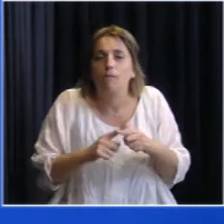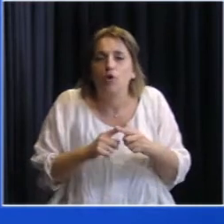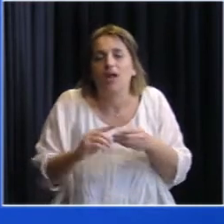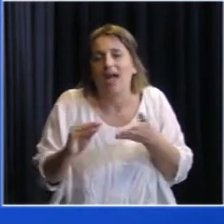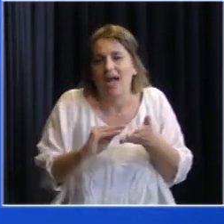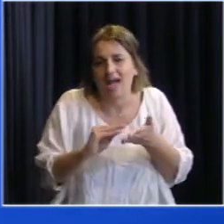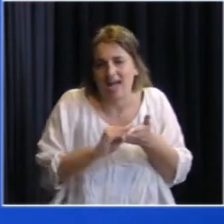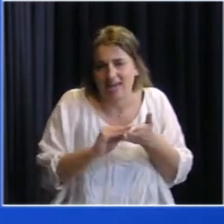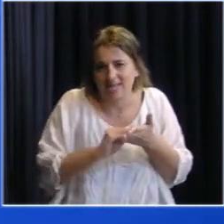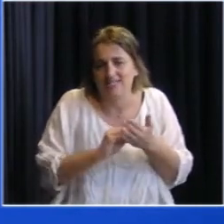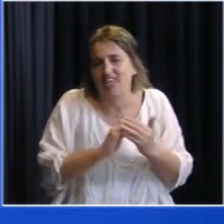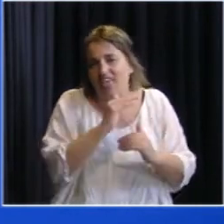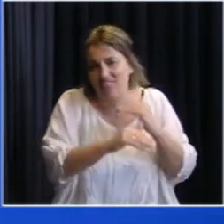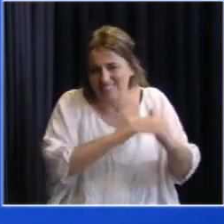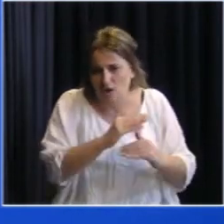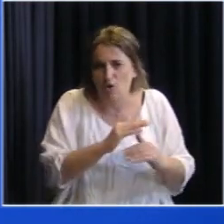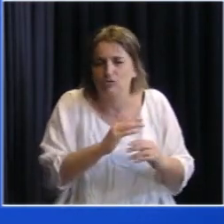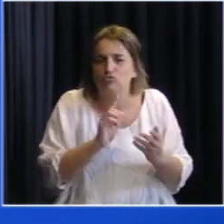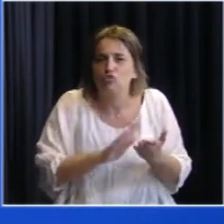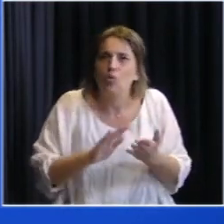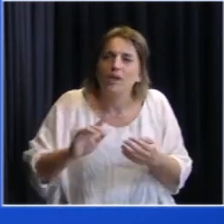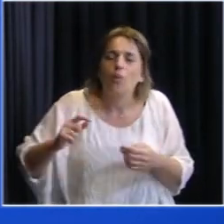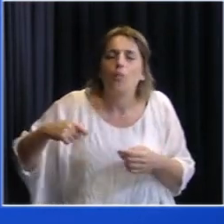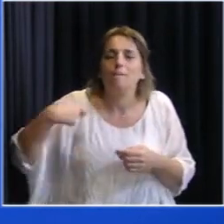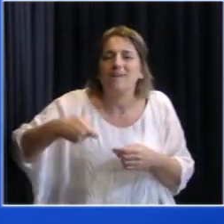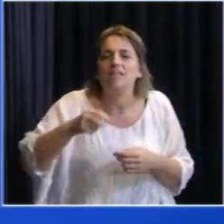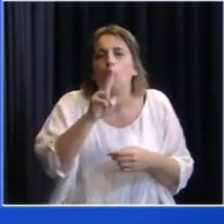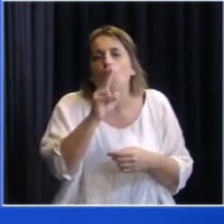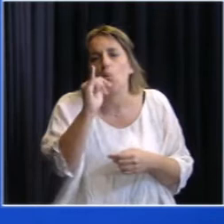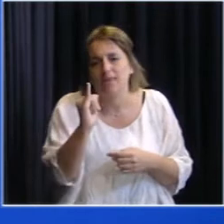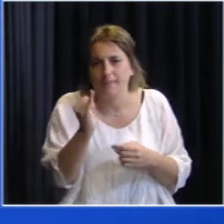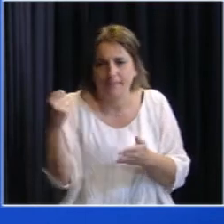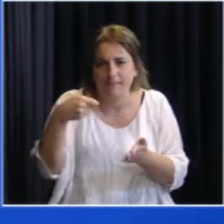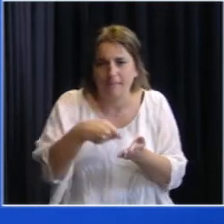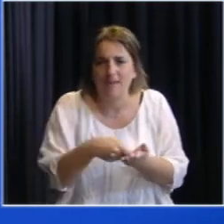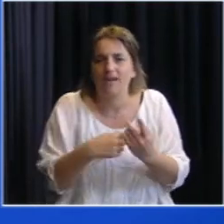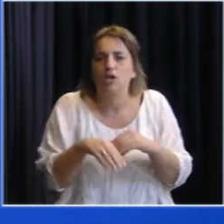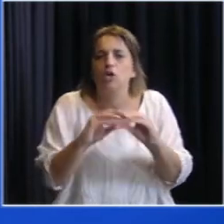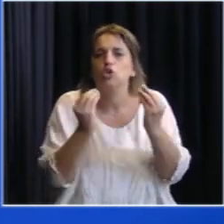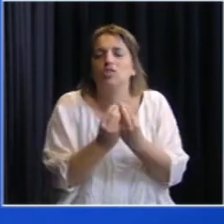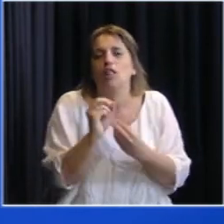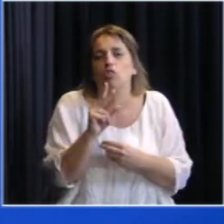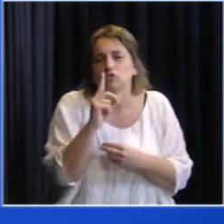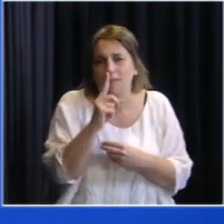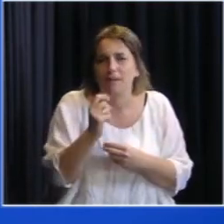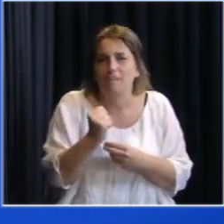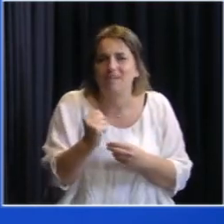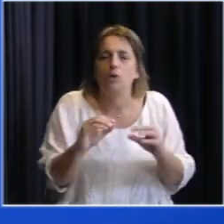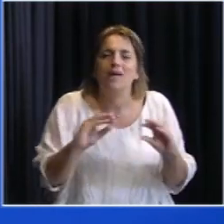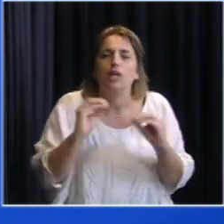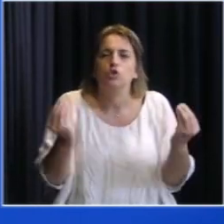agencia de desarrollo un préstamo que es en unidades indexadas pero que equivale a 12 mil pesos y es para la